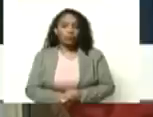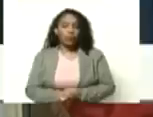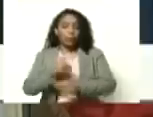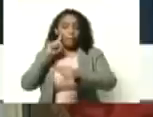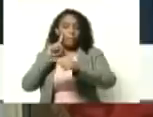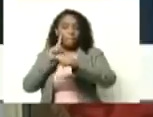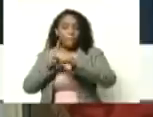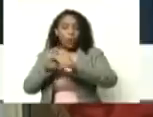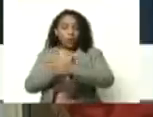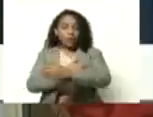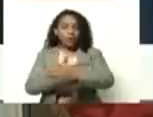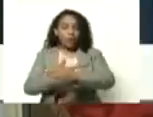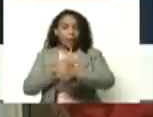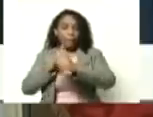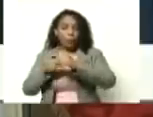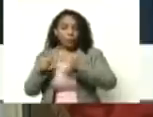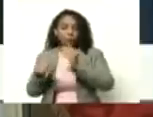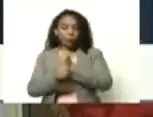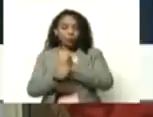sangre